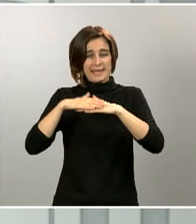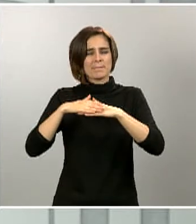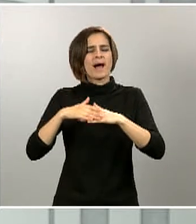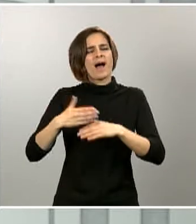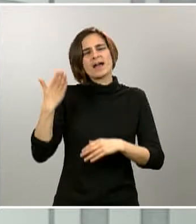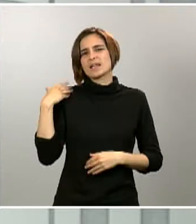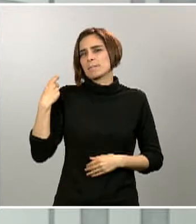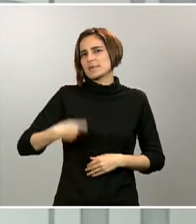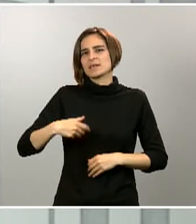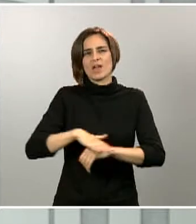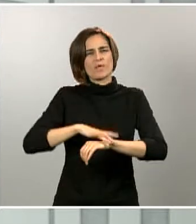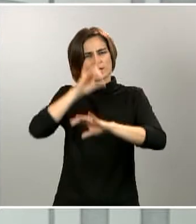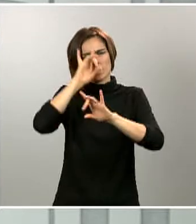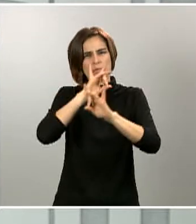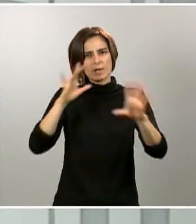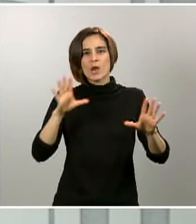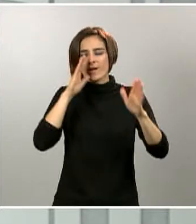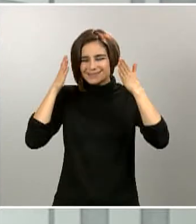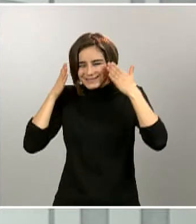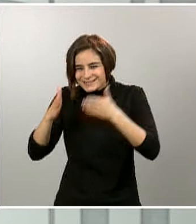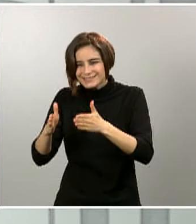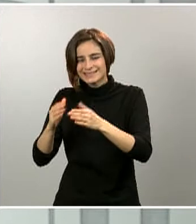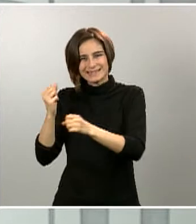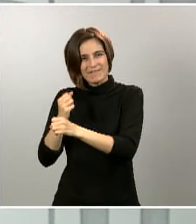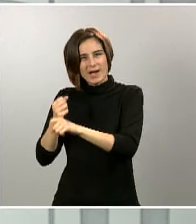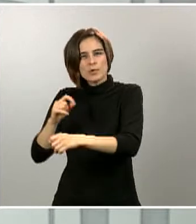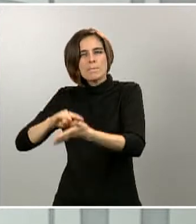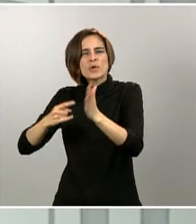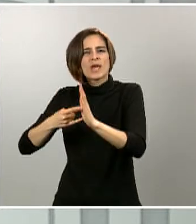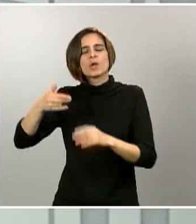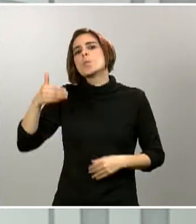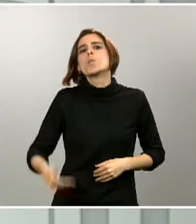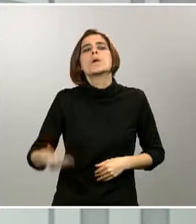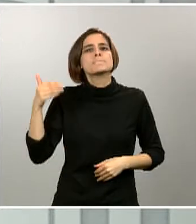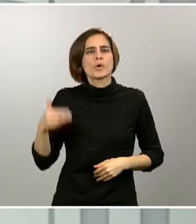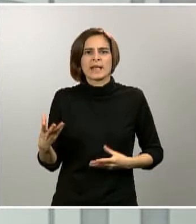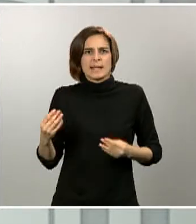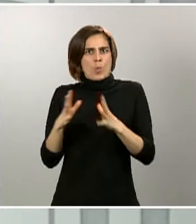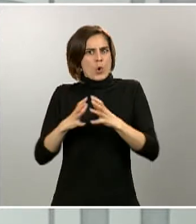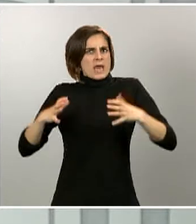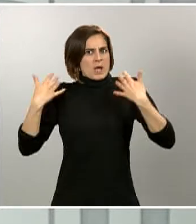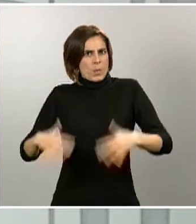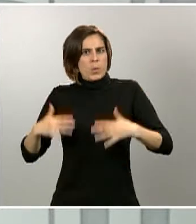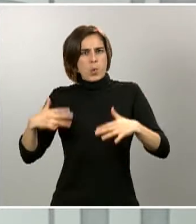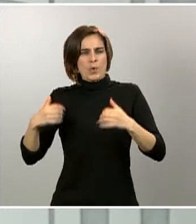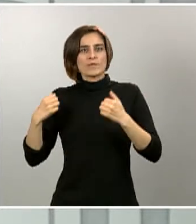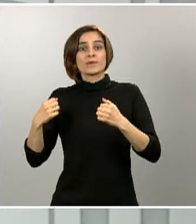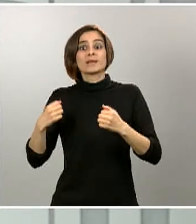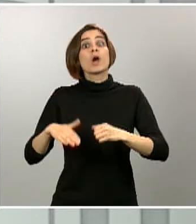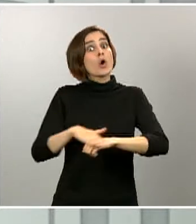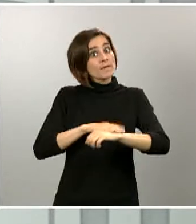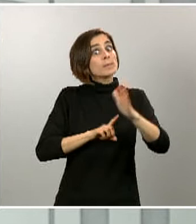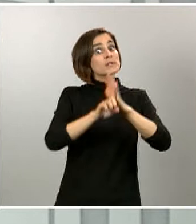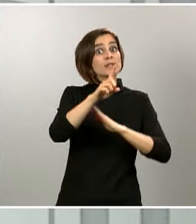proyecto muy importante, muy ambicioso, un proyecto en el que el Gobierno progresista anunció que era su